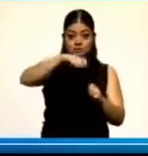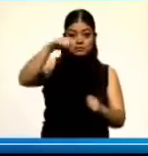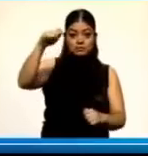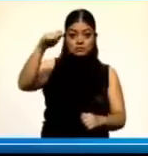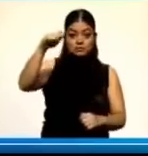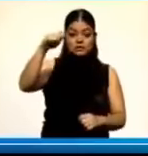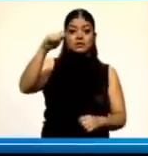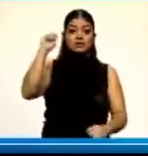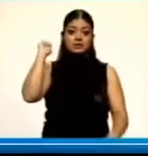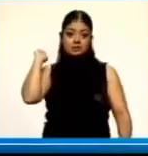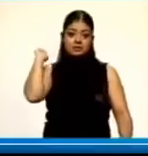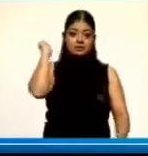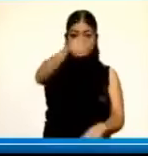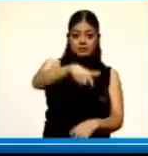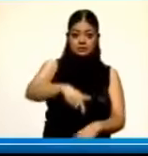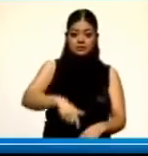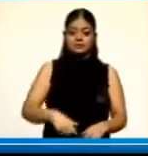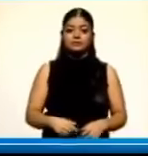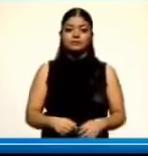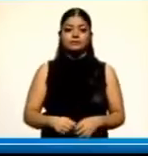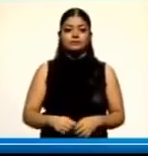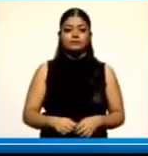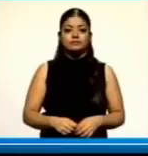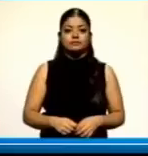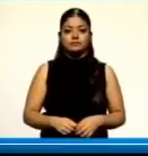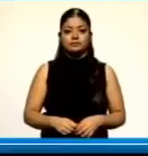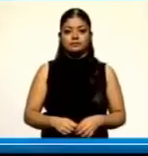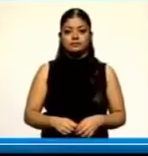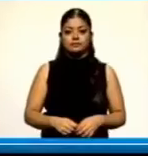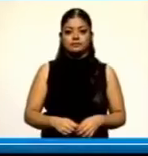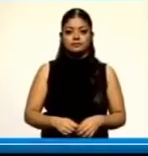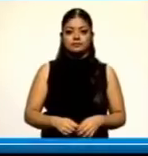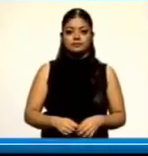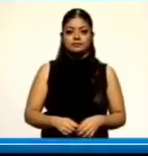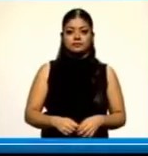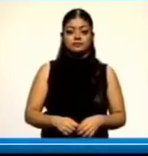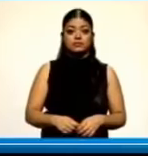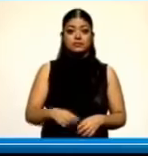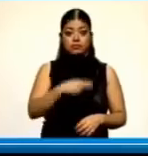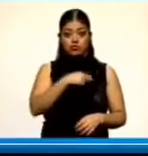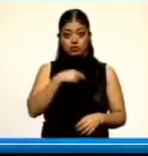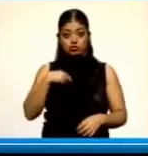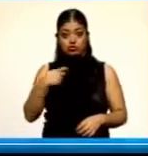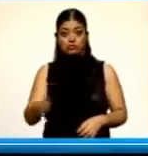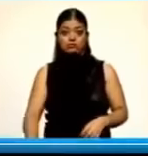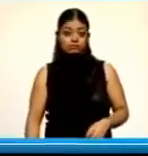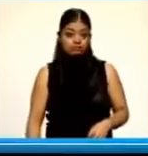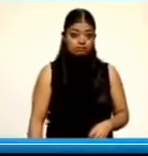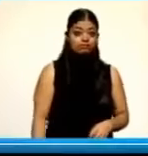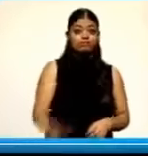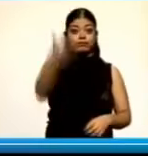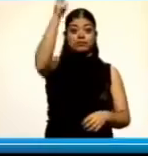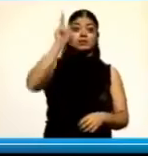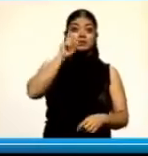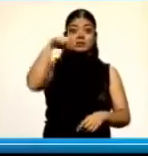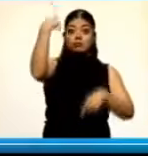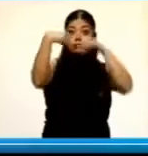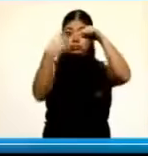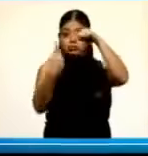final y aventándolo. La aventamos para arriba y mira cómo baja